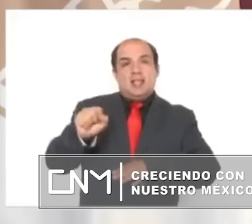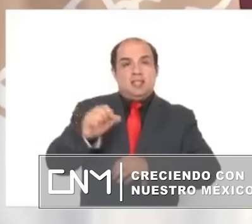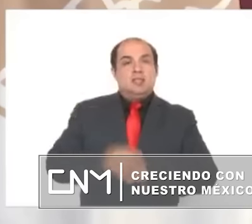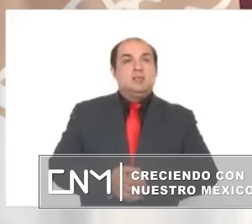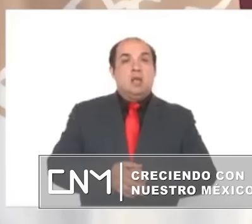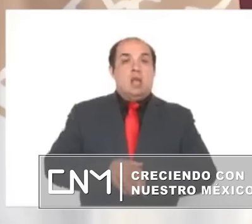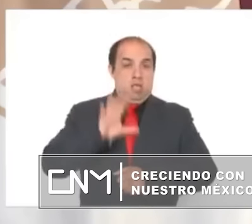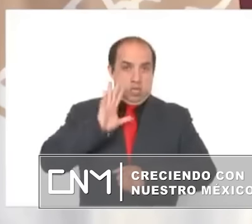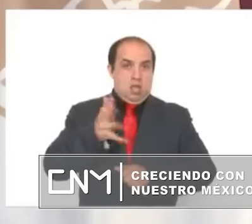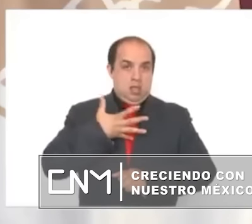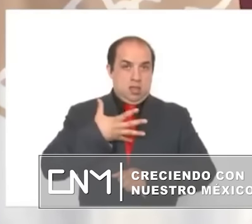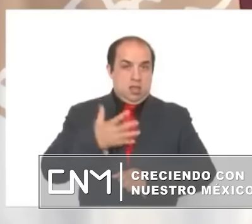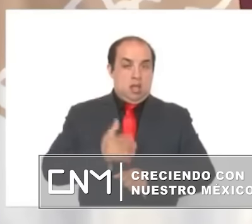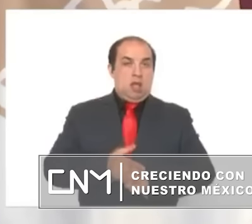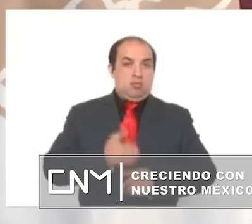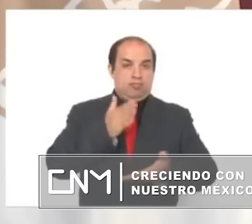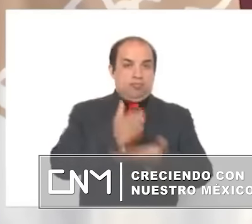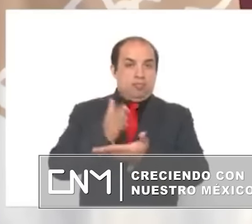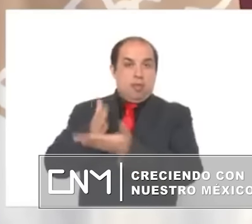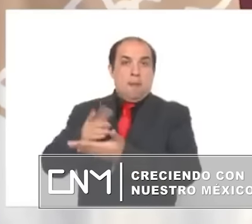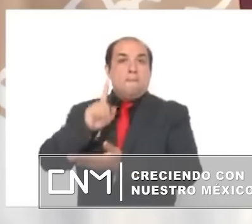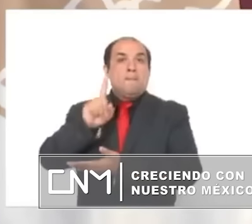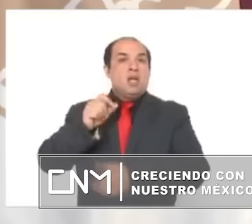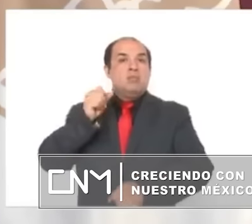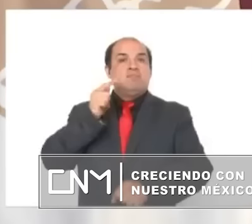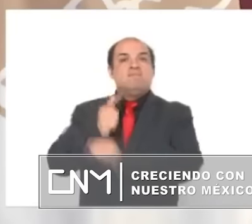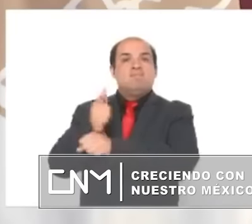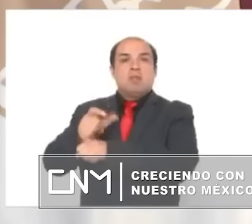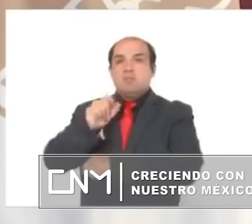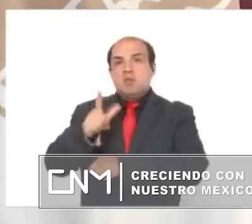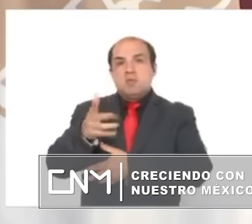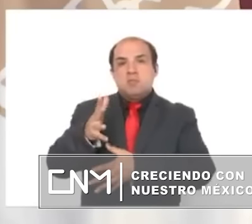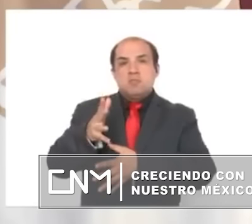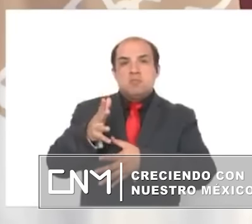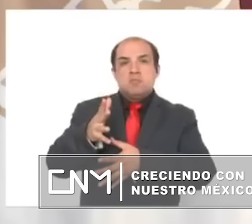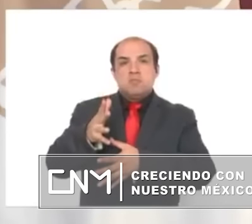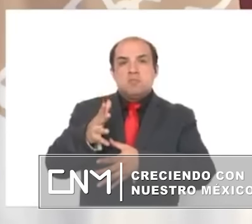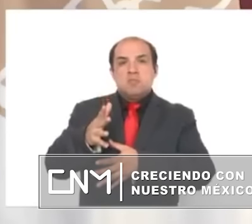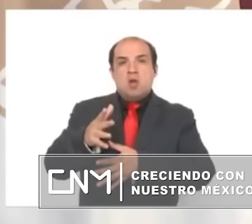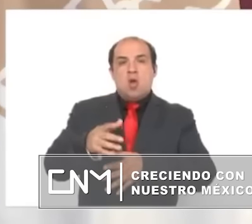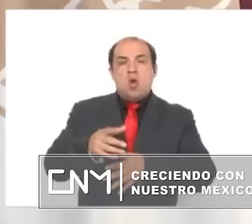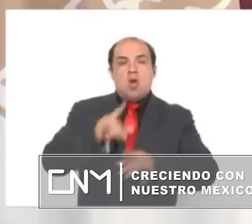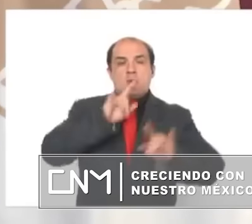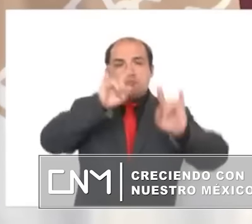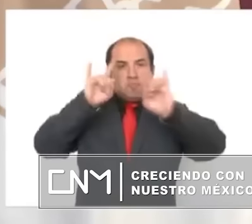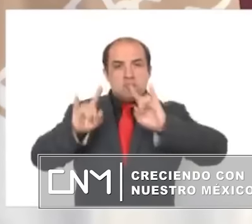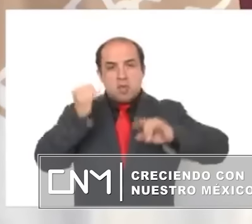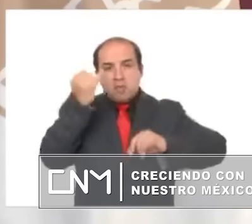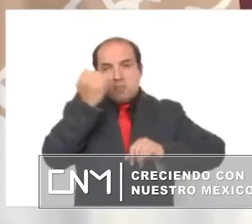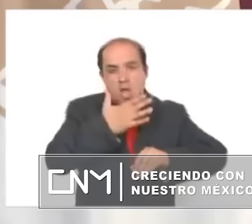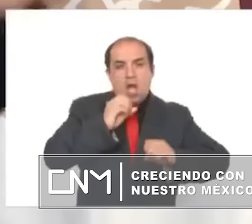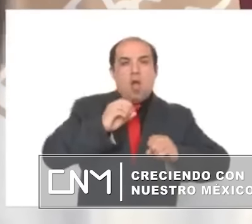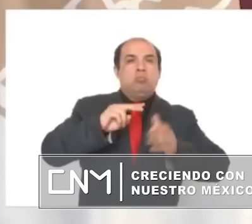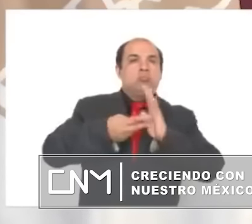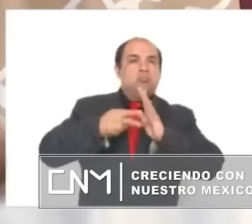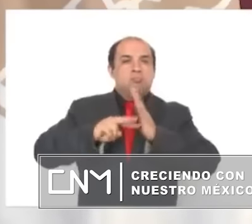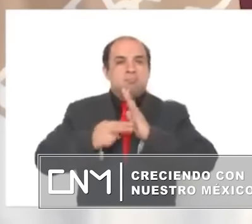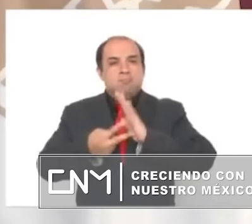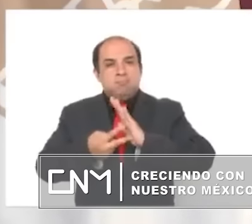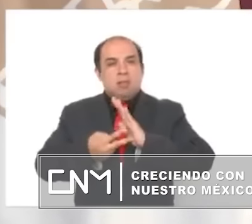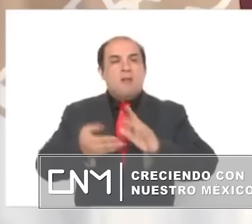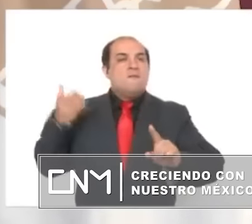estaciones ya existentes pero que se van a identificar con la misma lenguaje de señalética y arquitectónico para